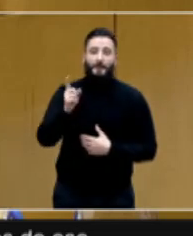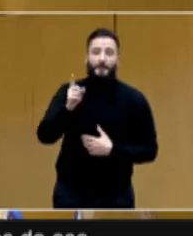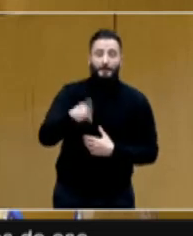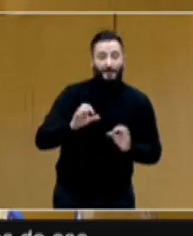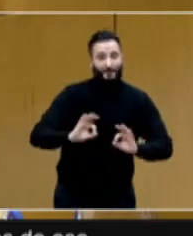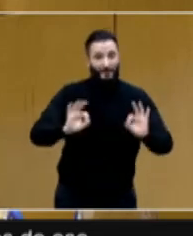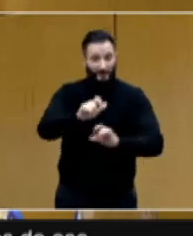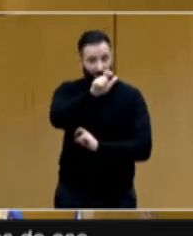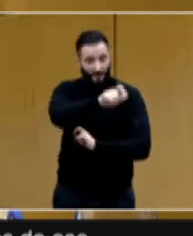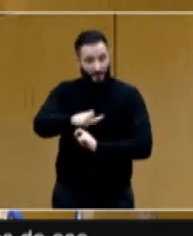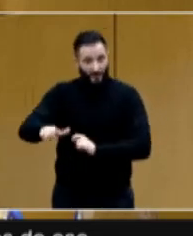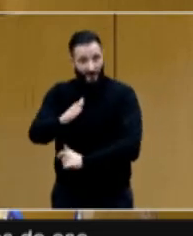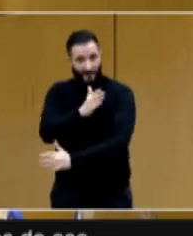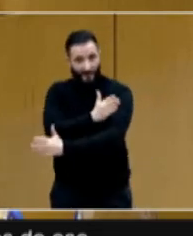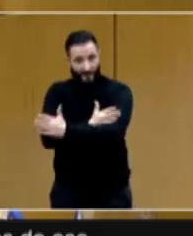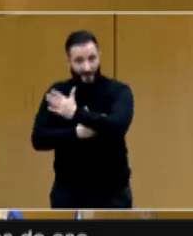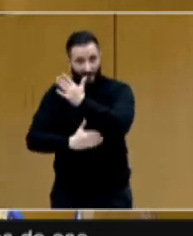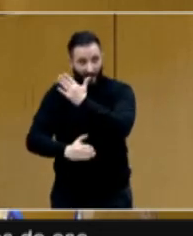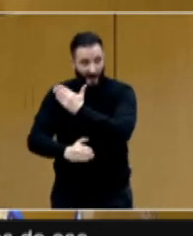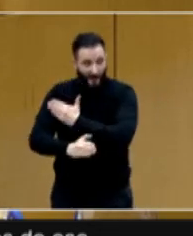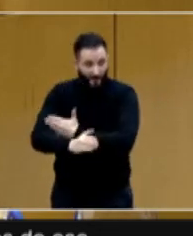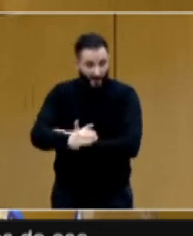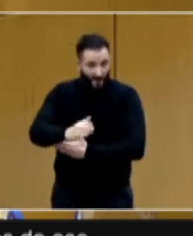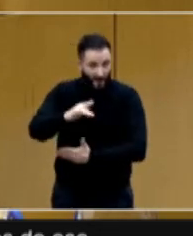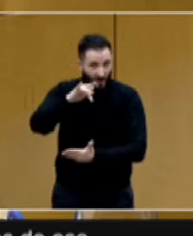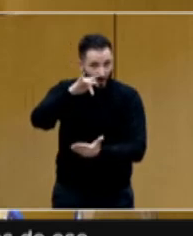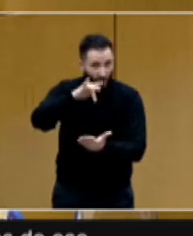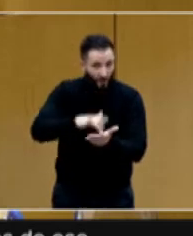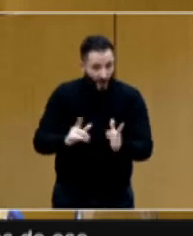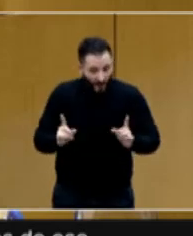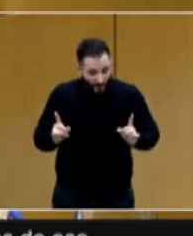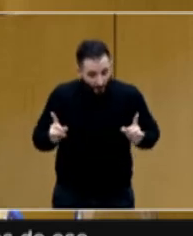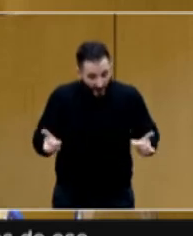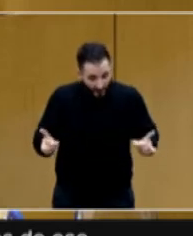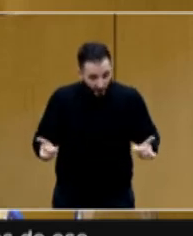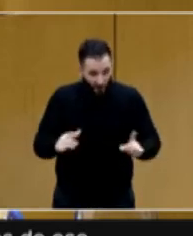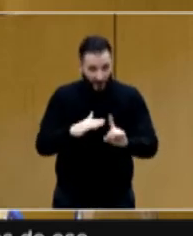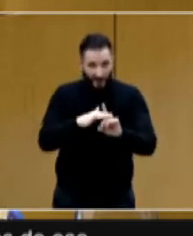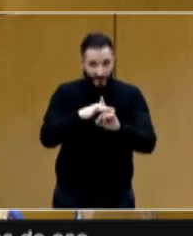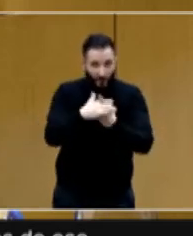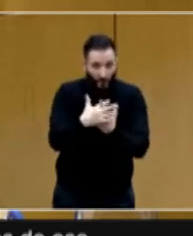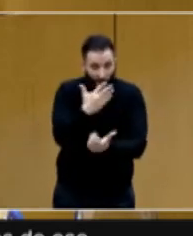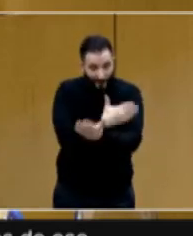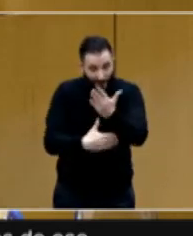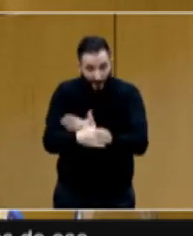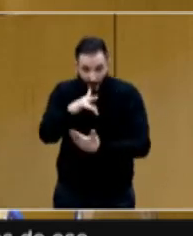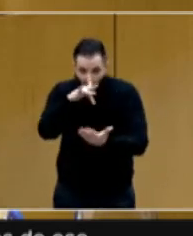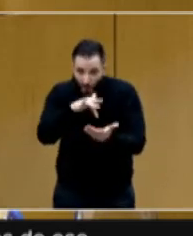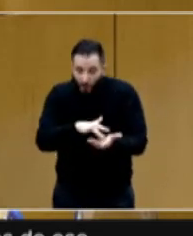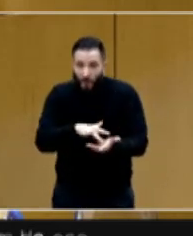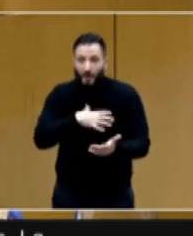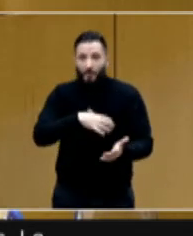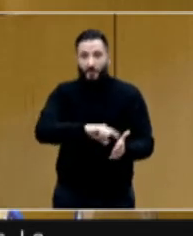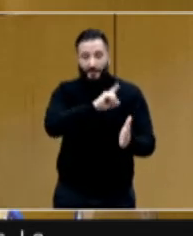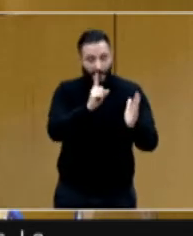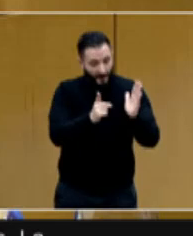la propia persona incluso que en previsión de situaciones de discapacidad que dice también la ley pueda decir en su momento y